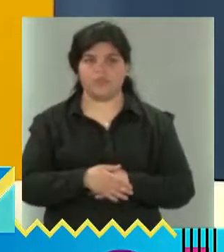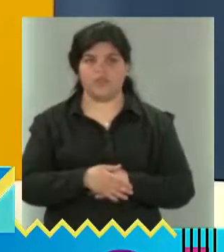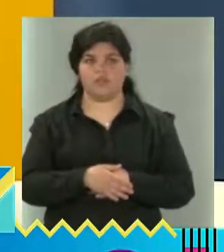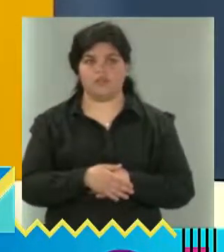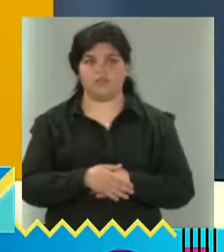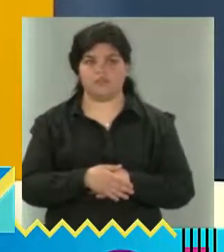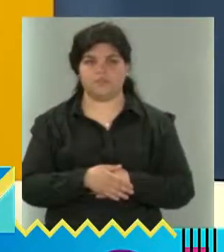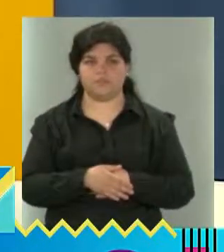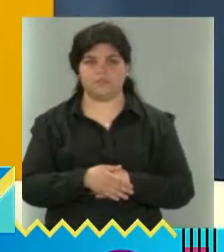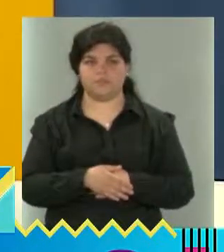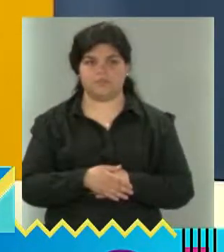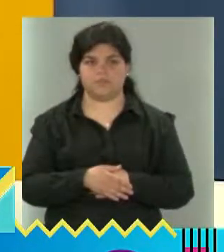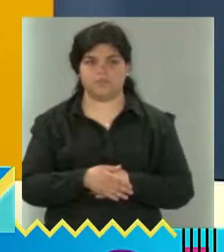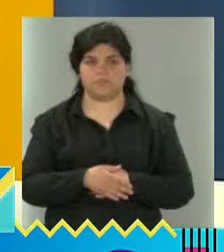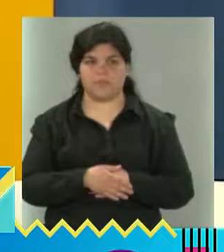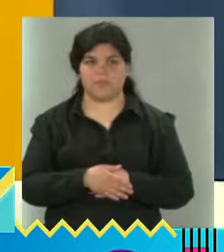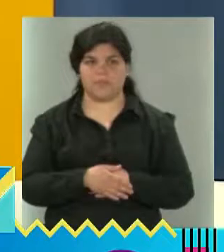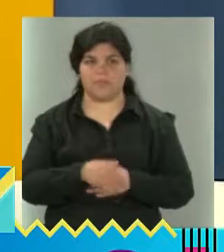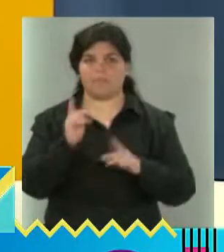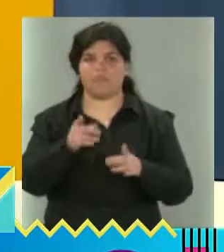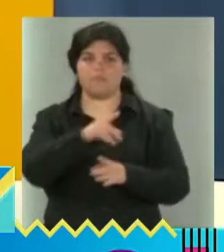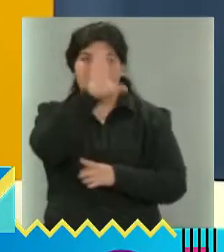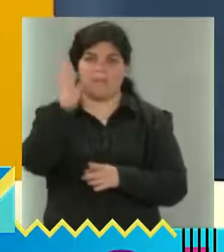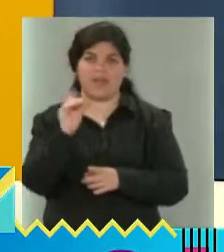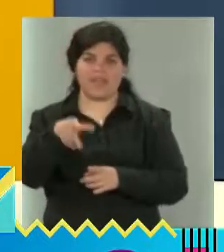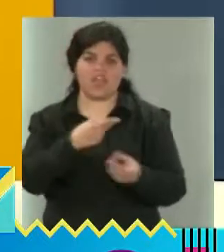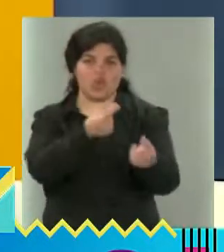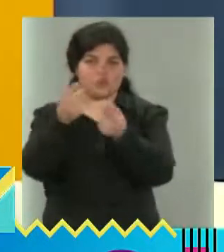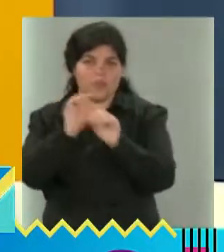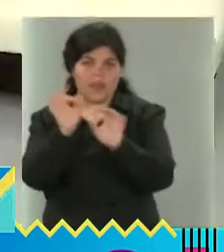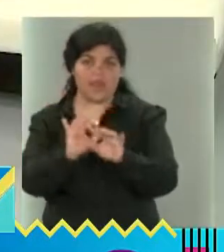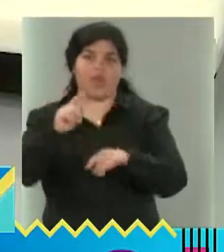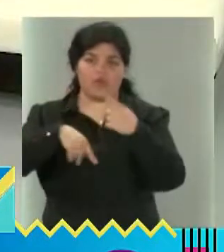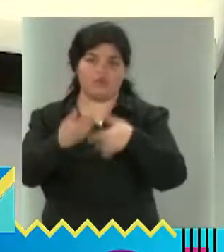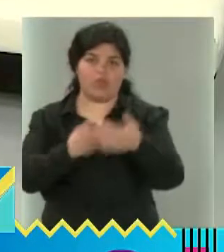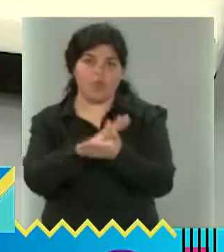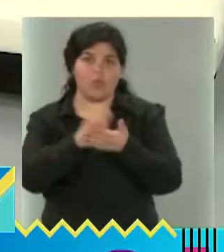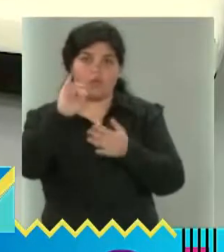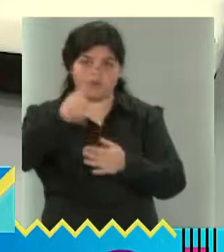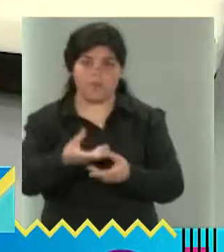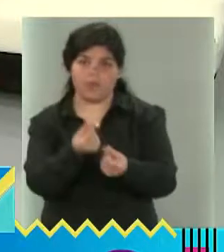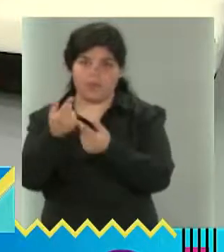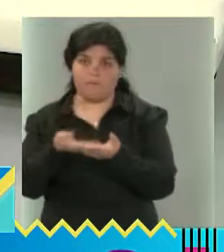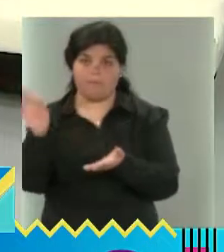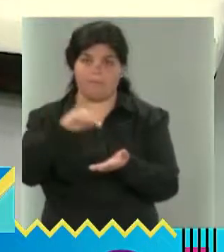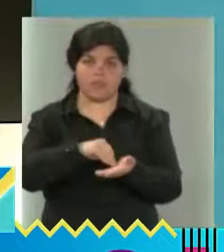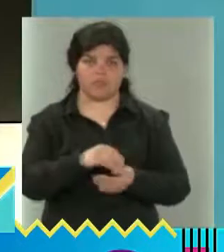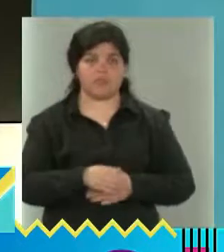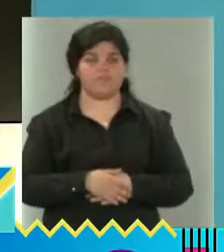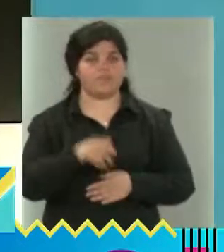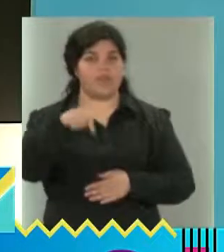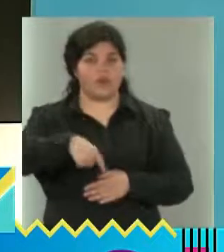a cuando históricamente era un país no consumidor. No consumidor. Bien, hemos llegado quizás a la última cadena